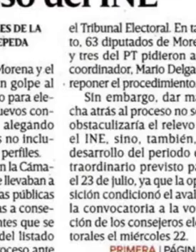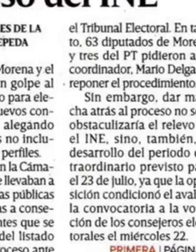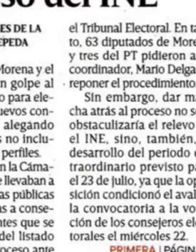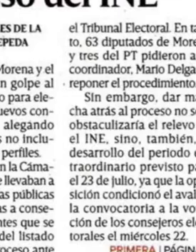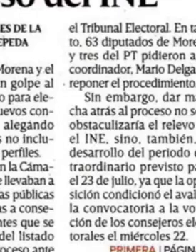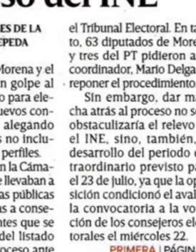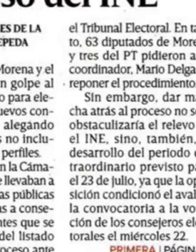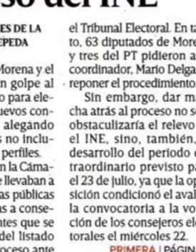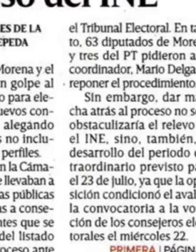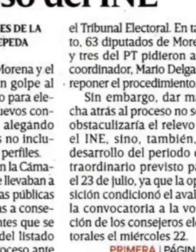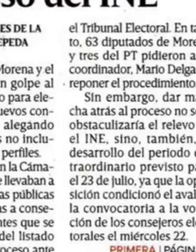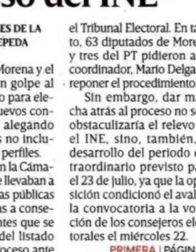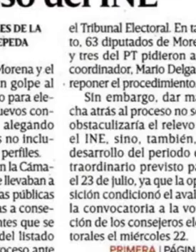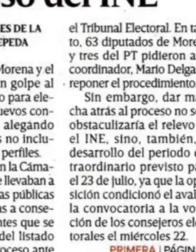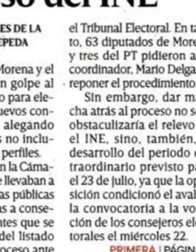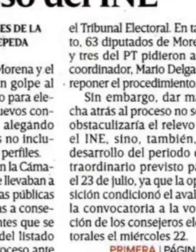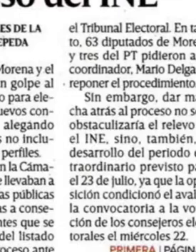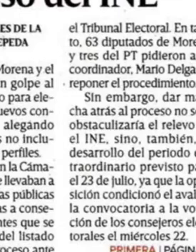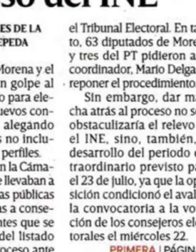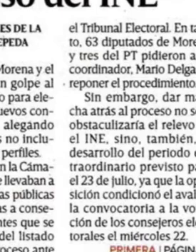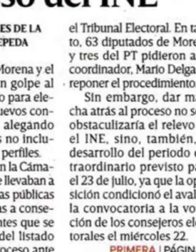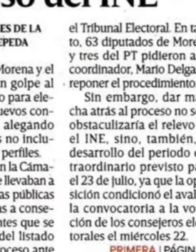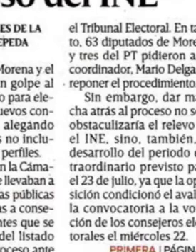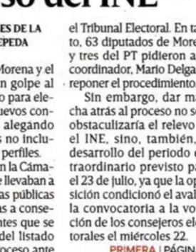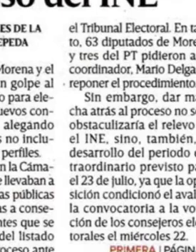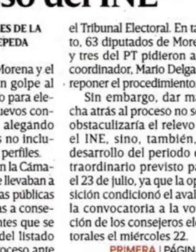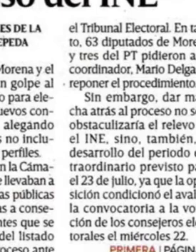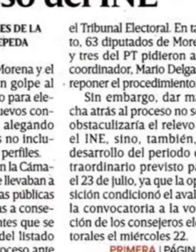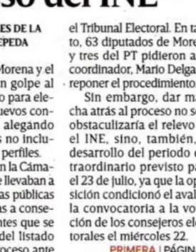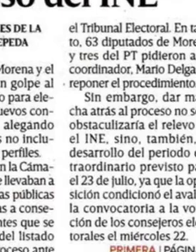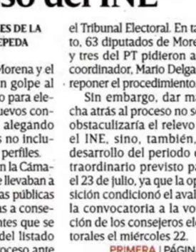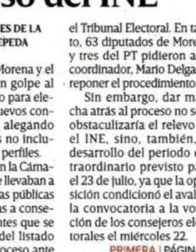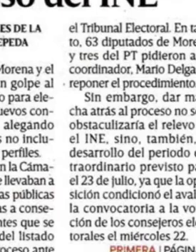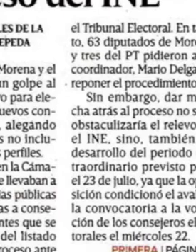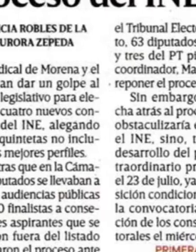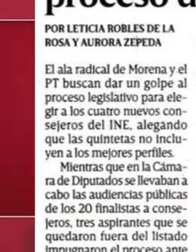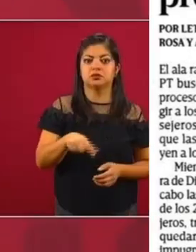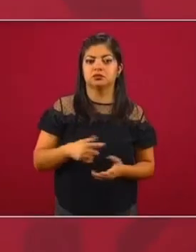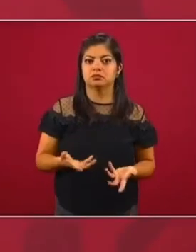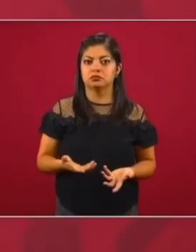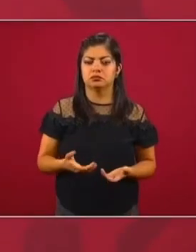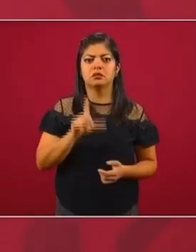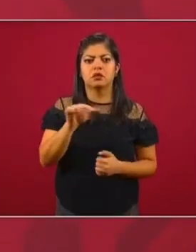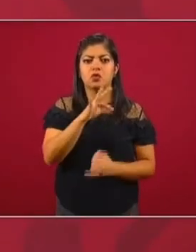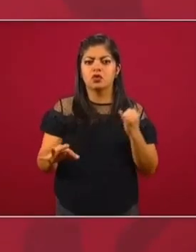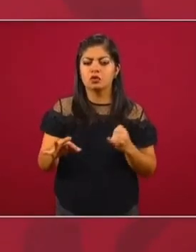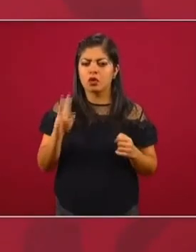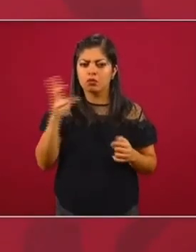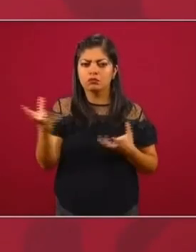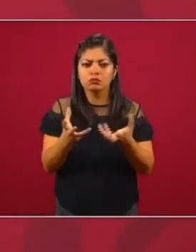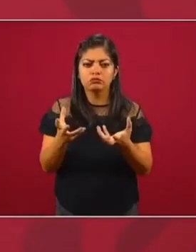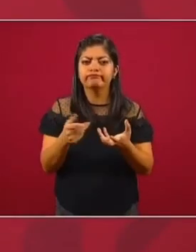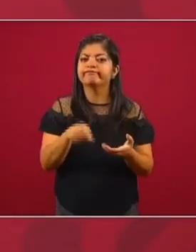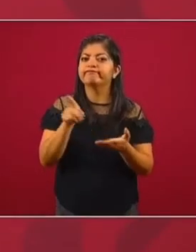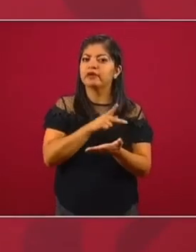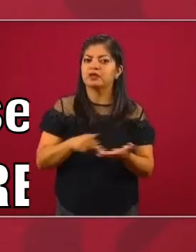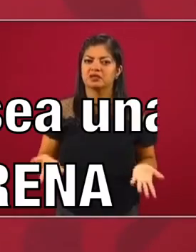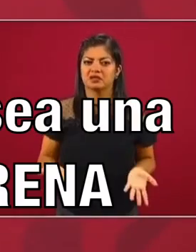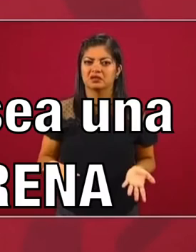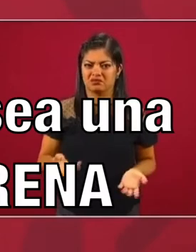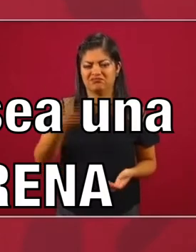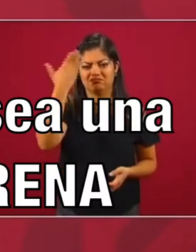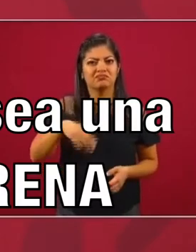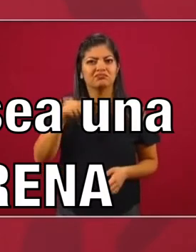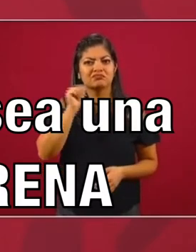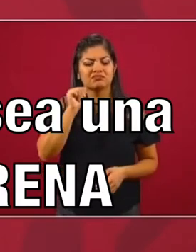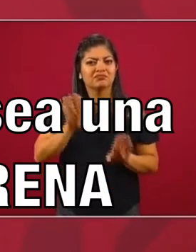El caso es que hacían sus enjuagues y al final era una representación partidista y ya conocemos los